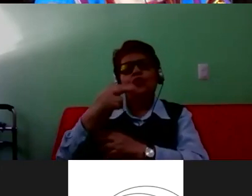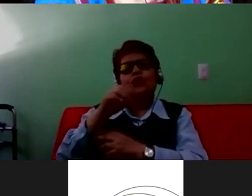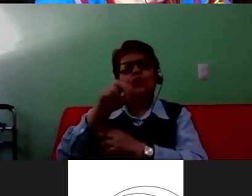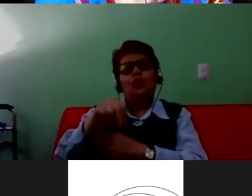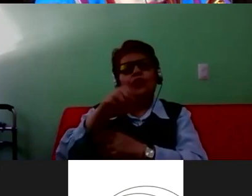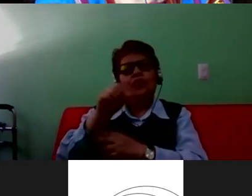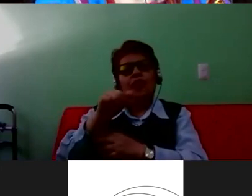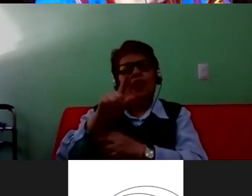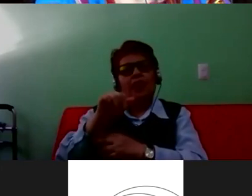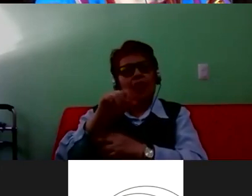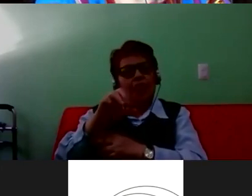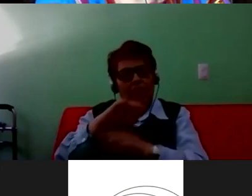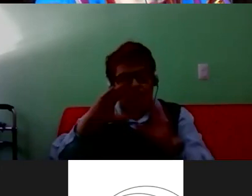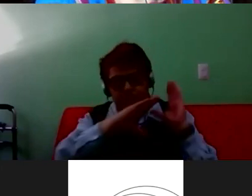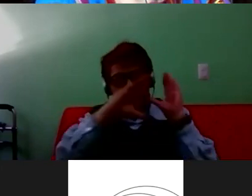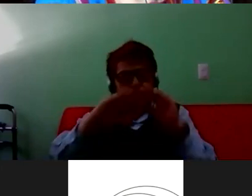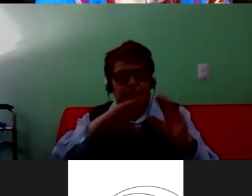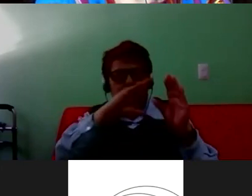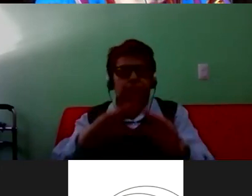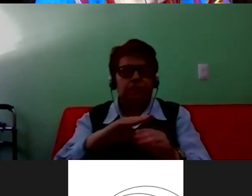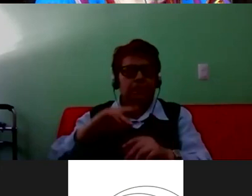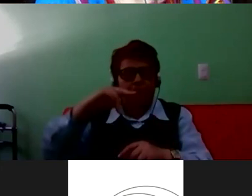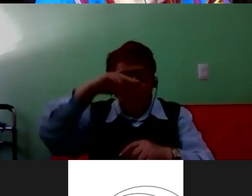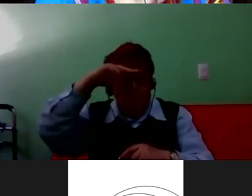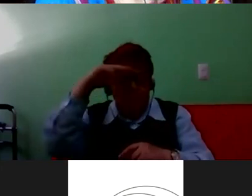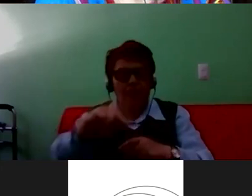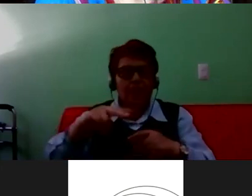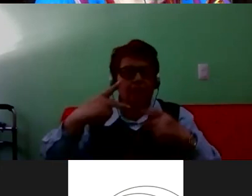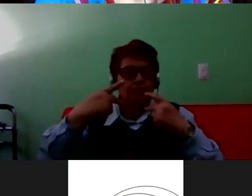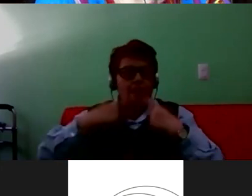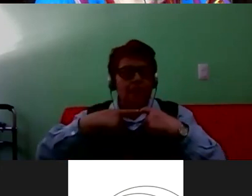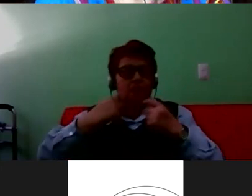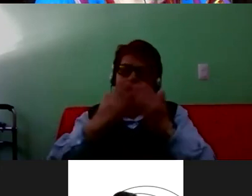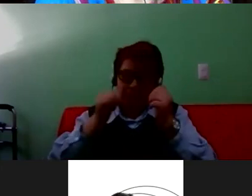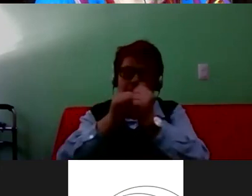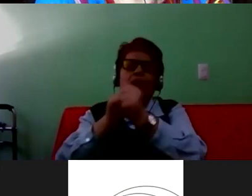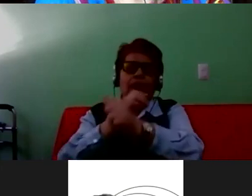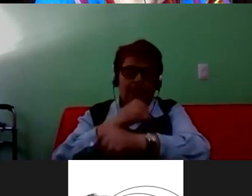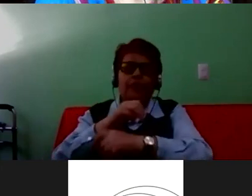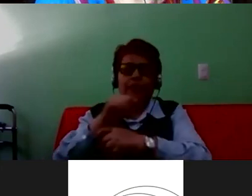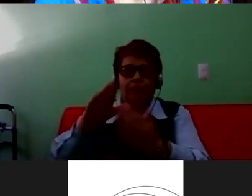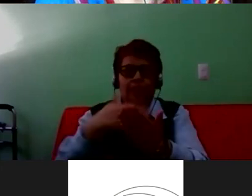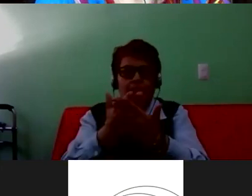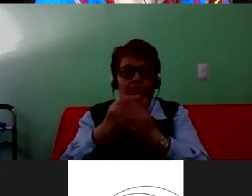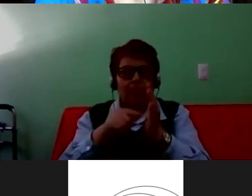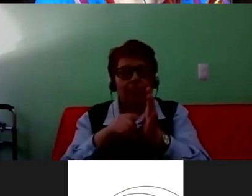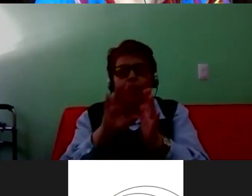de gente y de mexicanos. Y por supuesto que acompañamos esta propuesta.